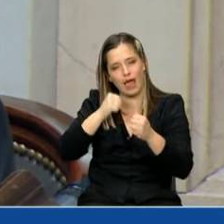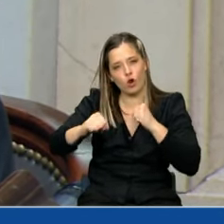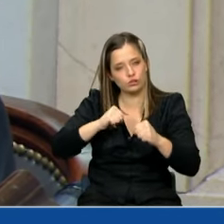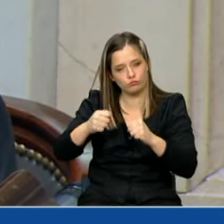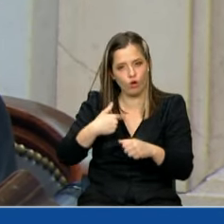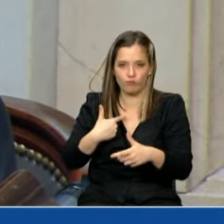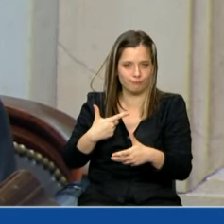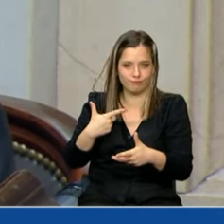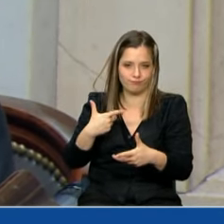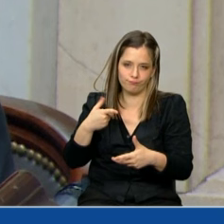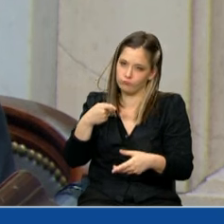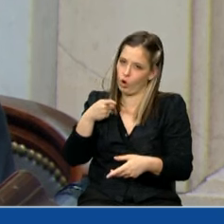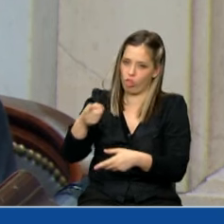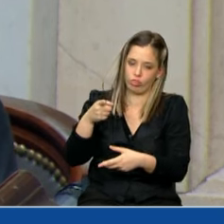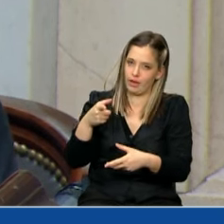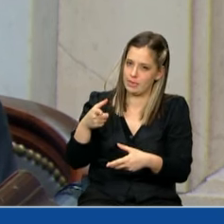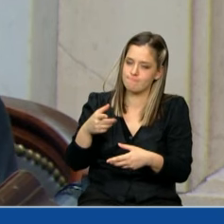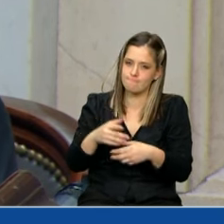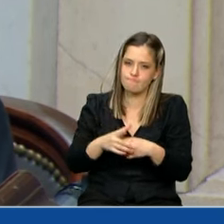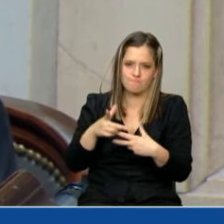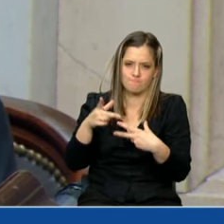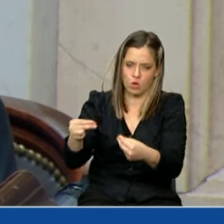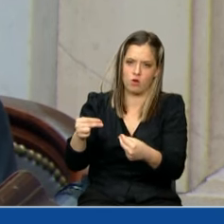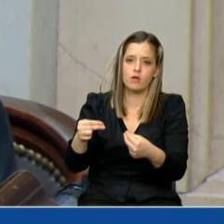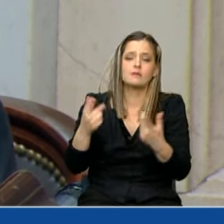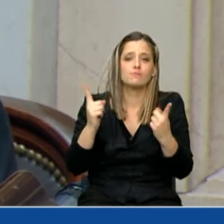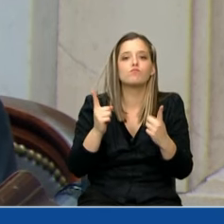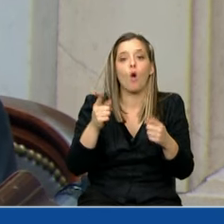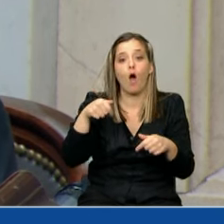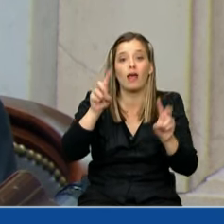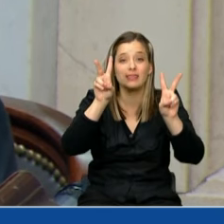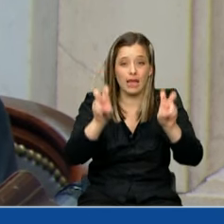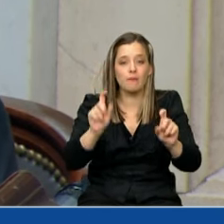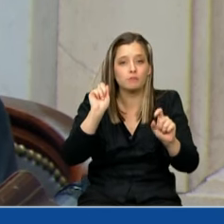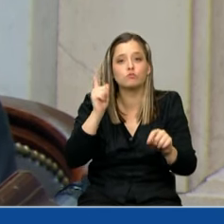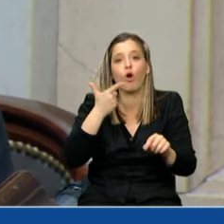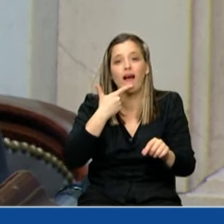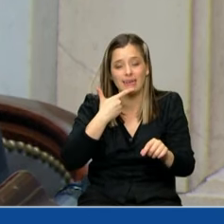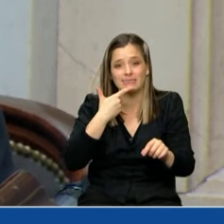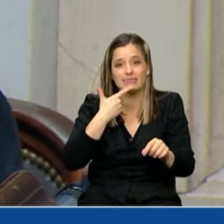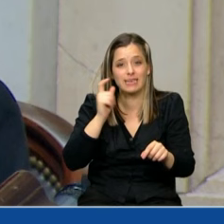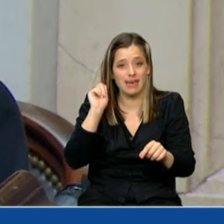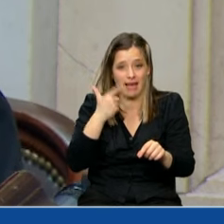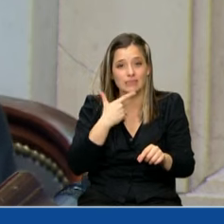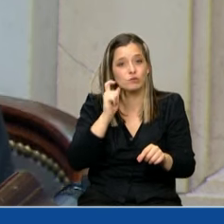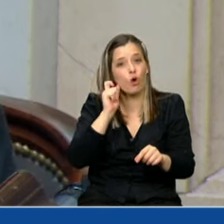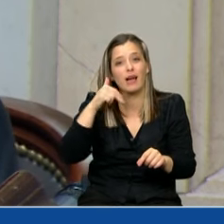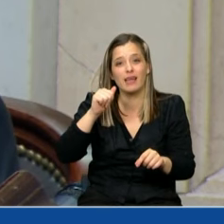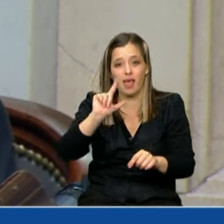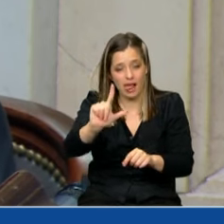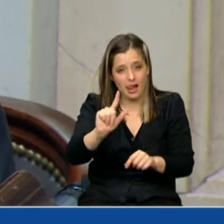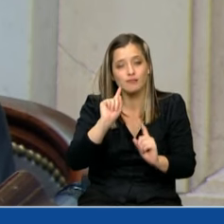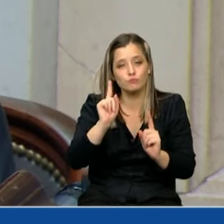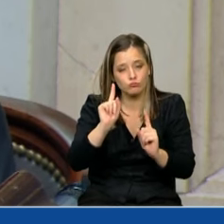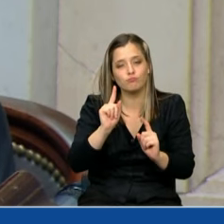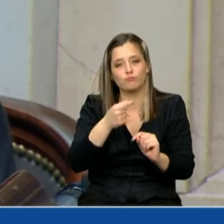el régimen de promoción del gas natural licuado quiere comunicarle al pleno que ya lo han hecho